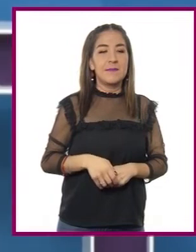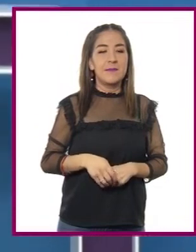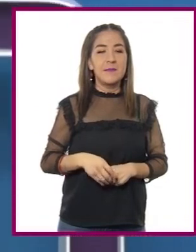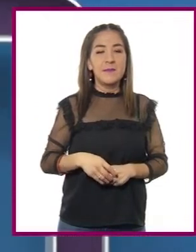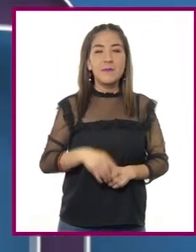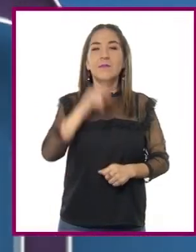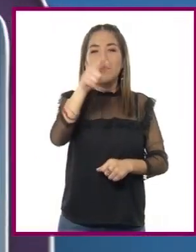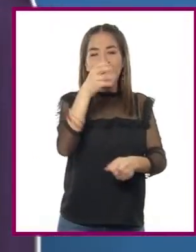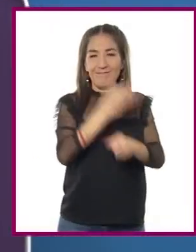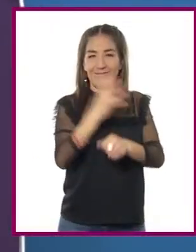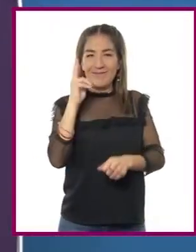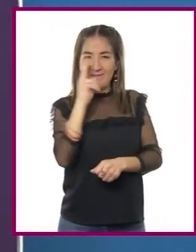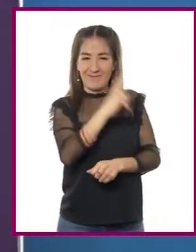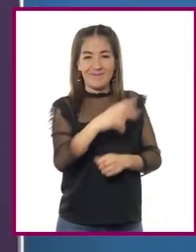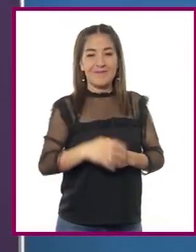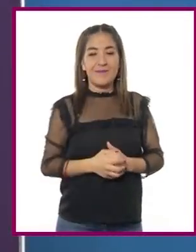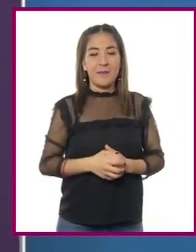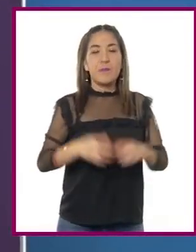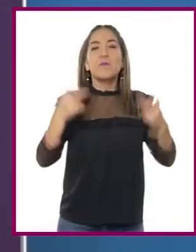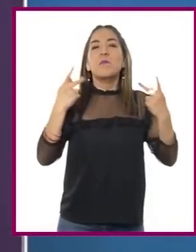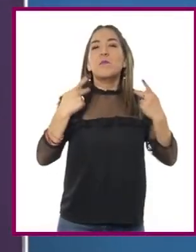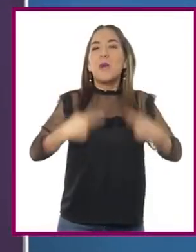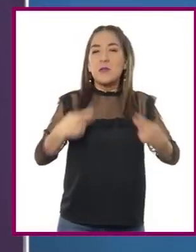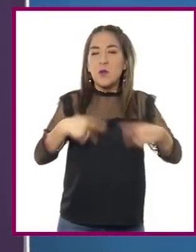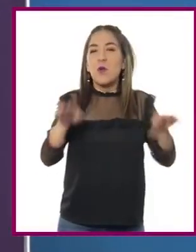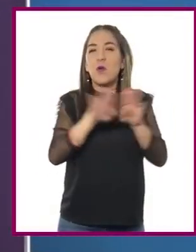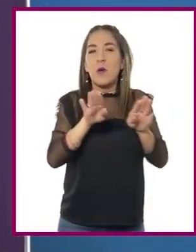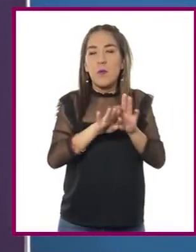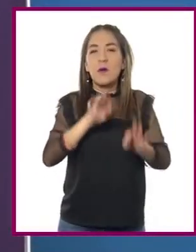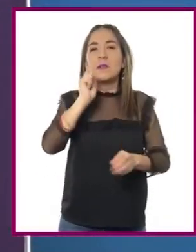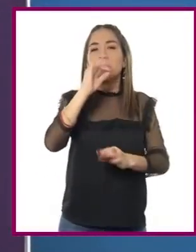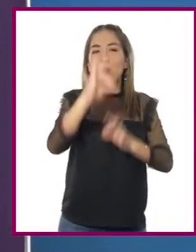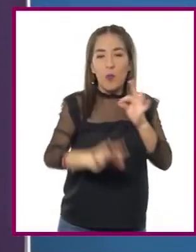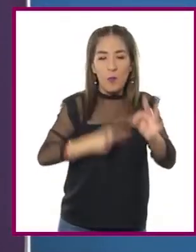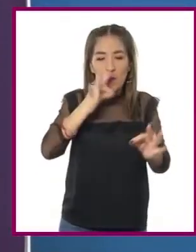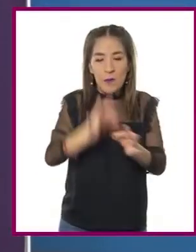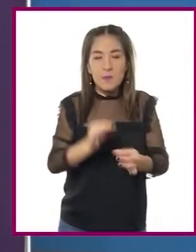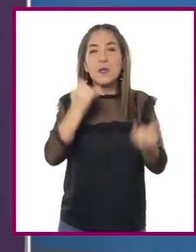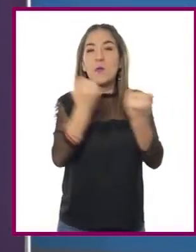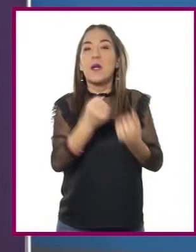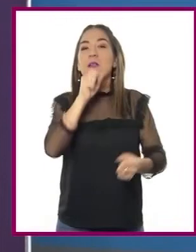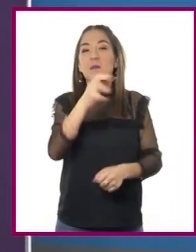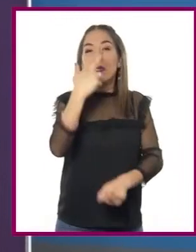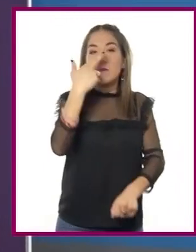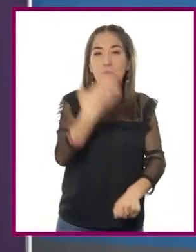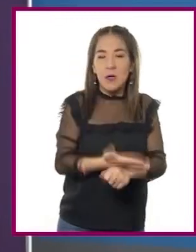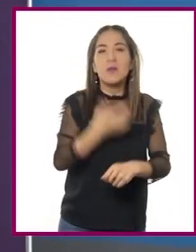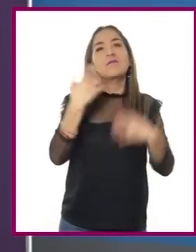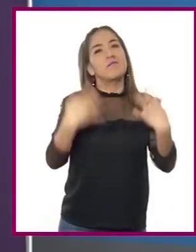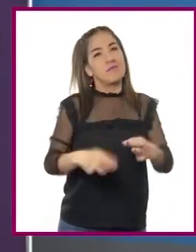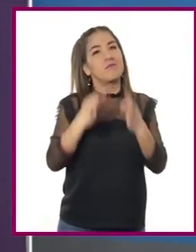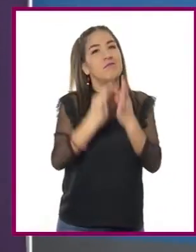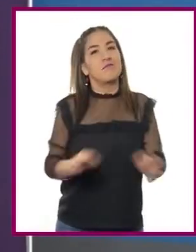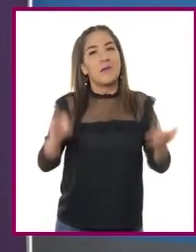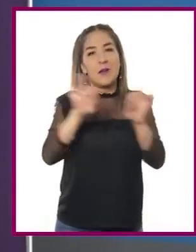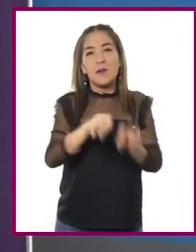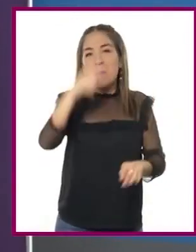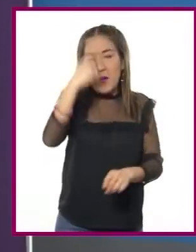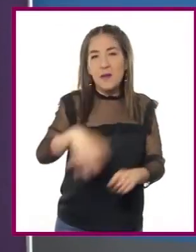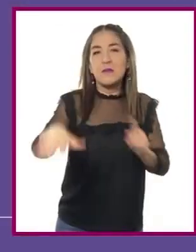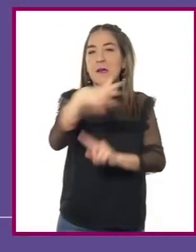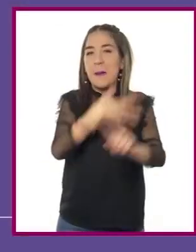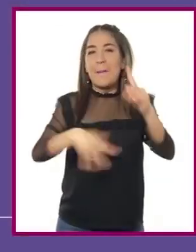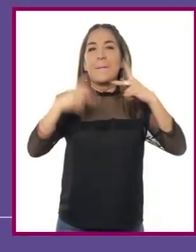Como escuchamos, el compromiso y la responsabilidad son muy importantes para lograr una sociedad con